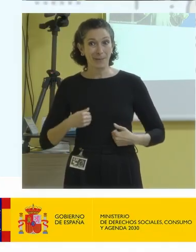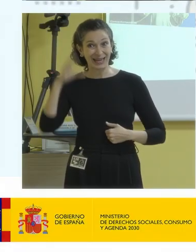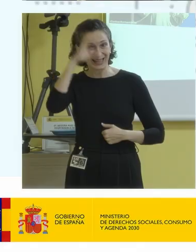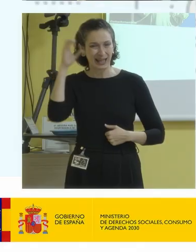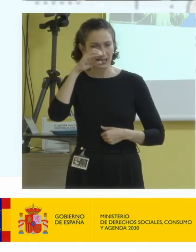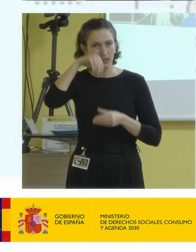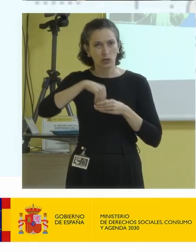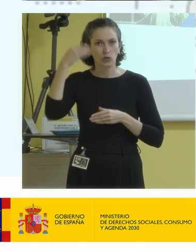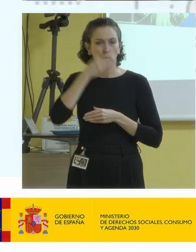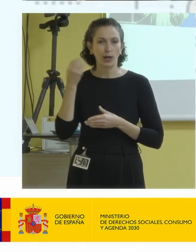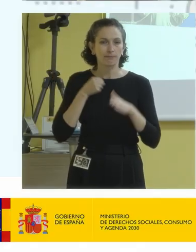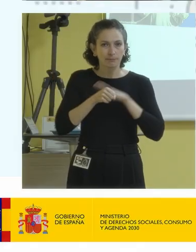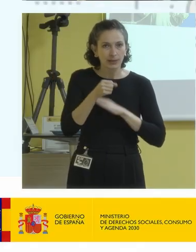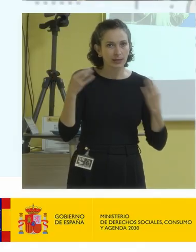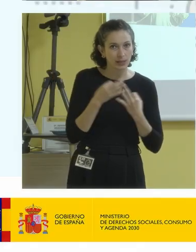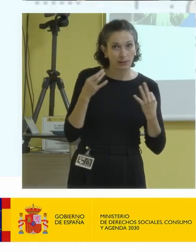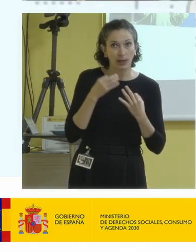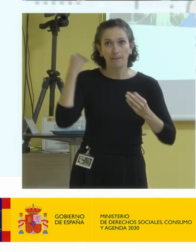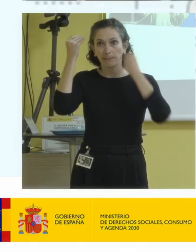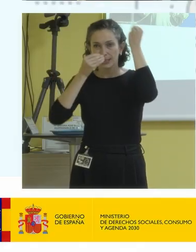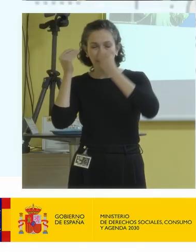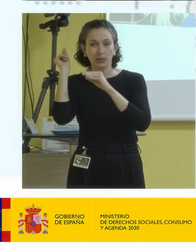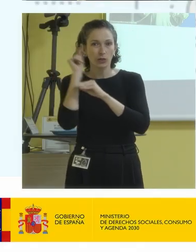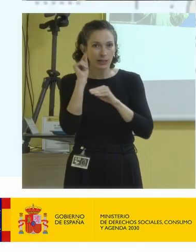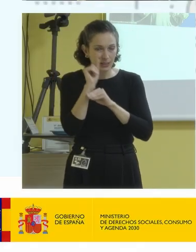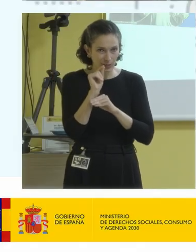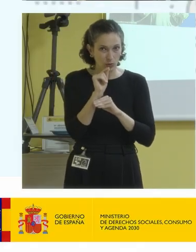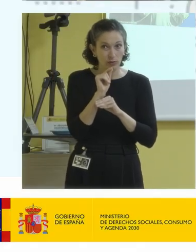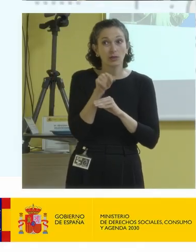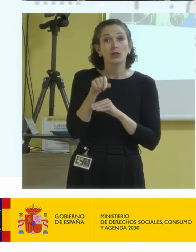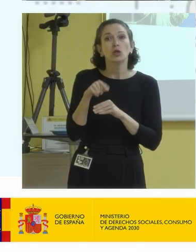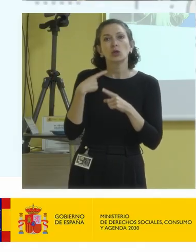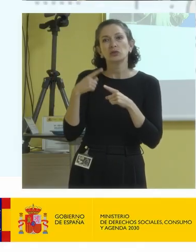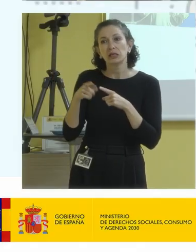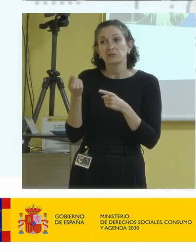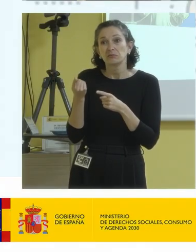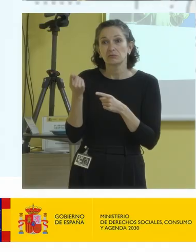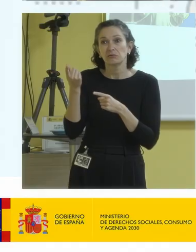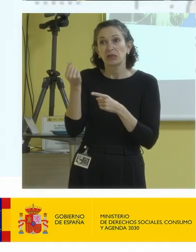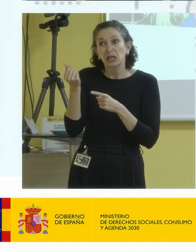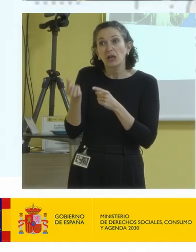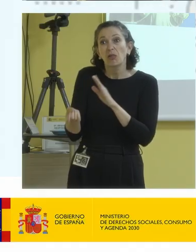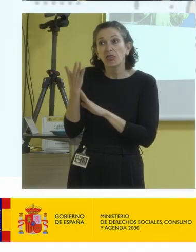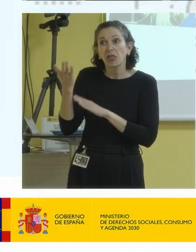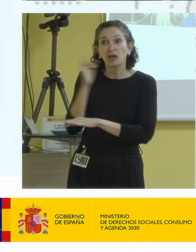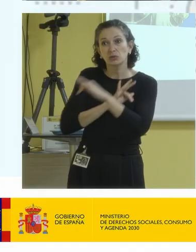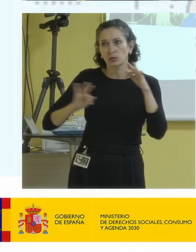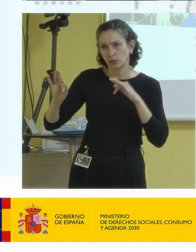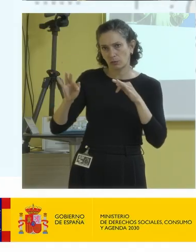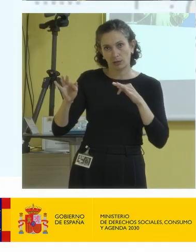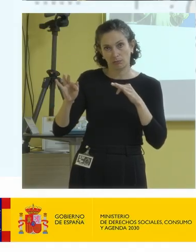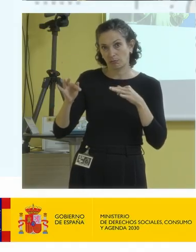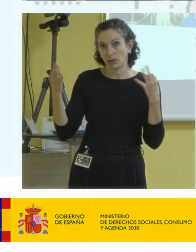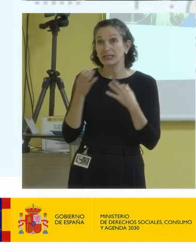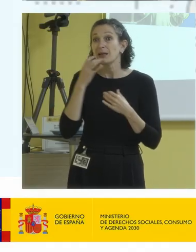No hay que quitar el pensamiento crítico y las humanidades y sustituirlas por elementos que sean económicamente productivos. Si no enseñamos a pensar, lo más